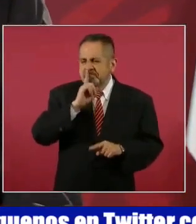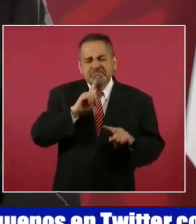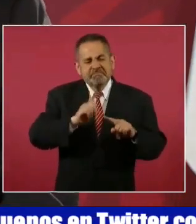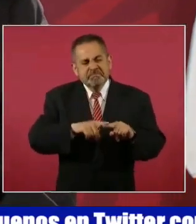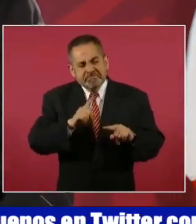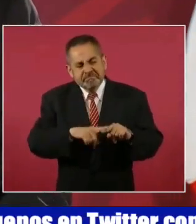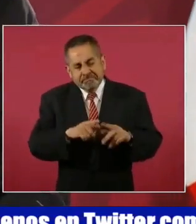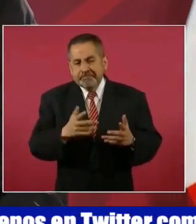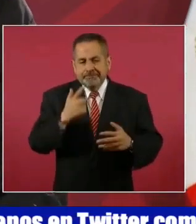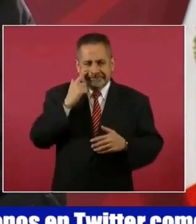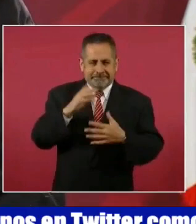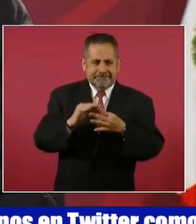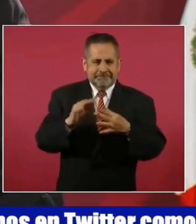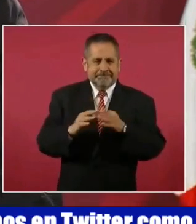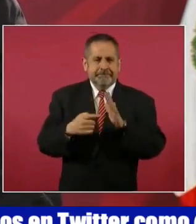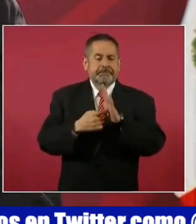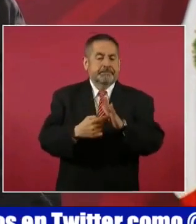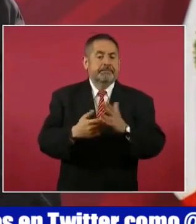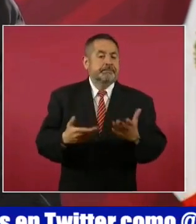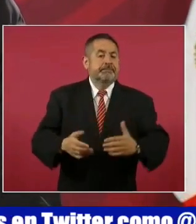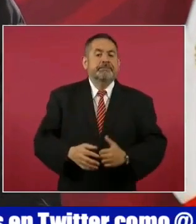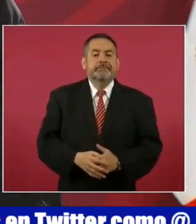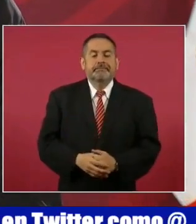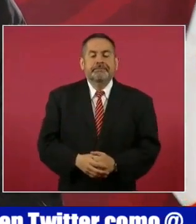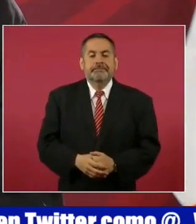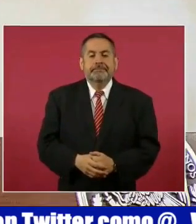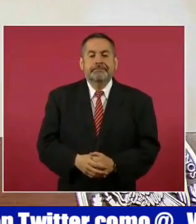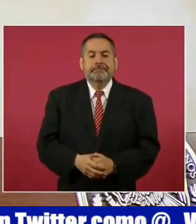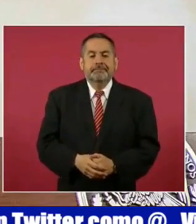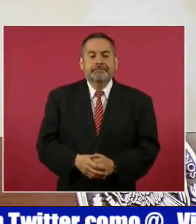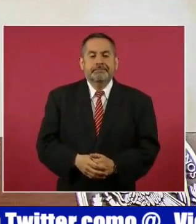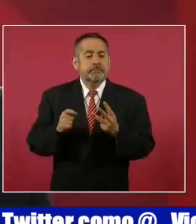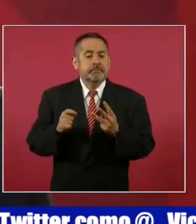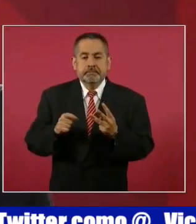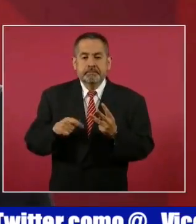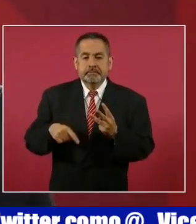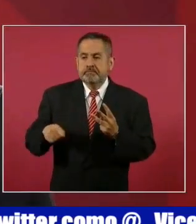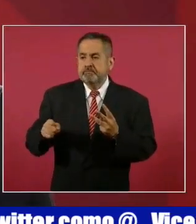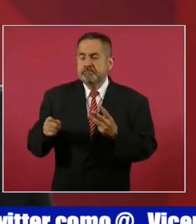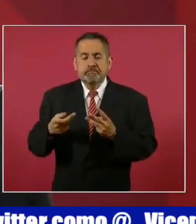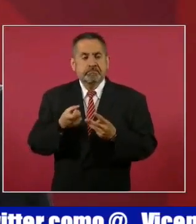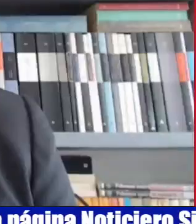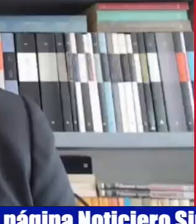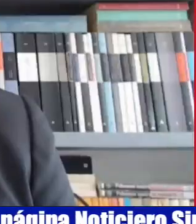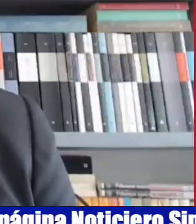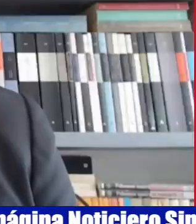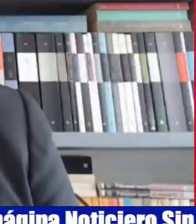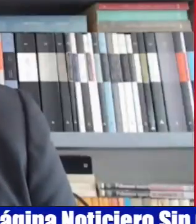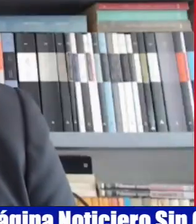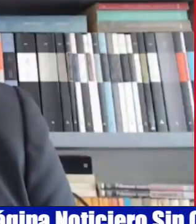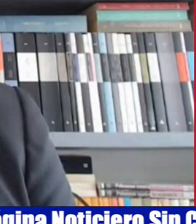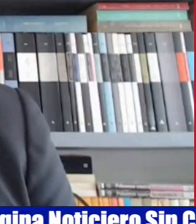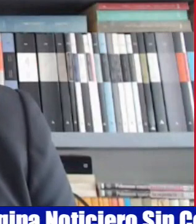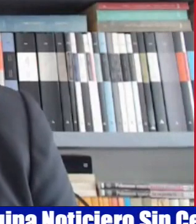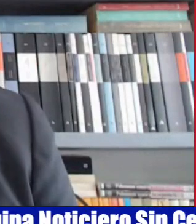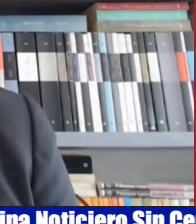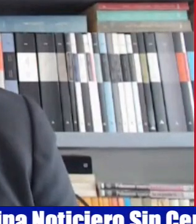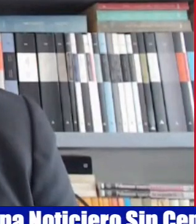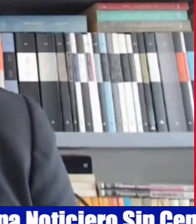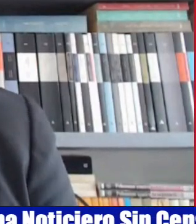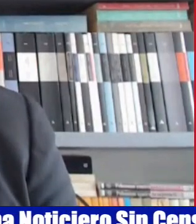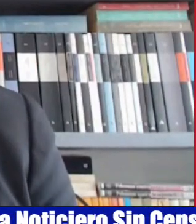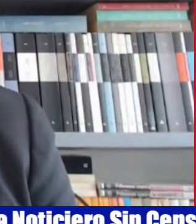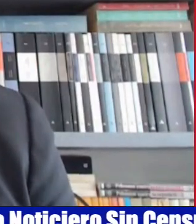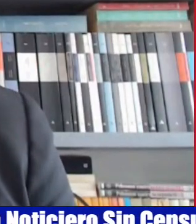esta férrea y encarnizada campaña que están llevando a cabo en los medios de comunicación, que tú llamas, querido